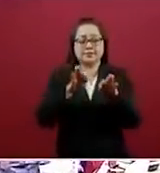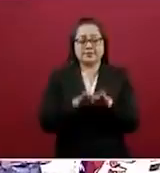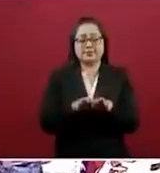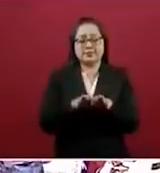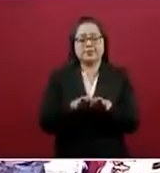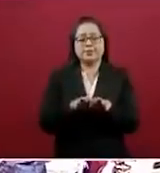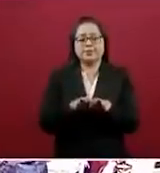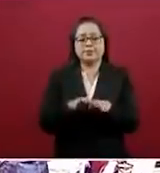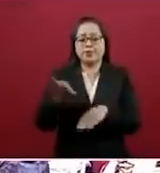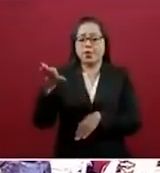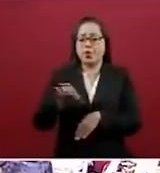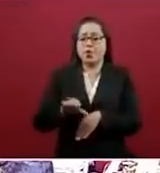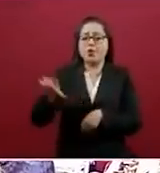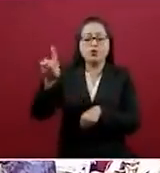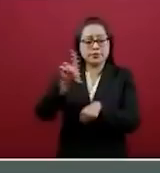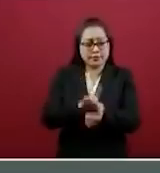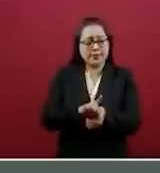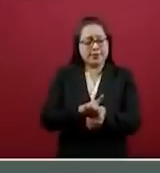este día